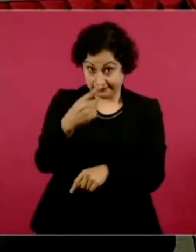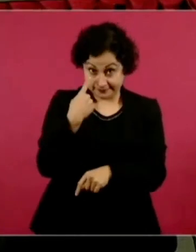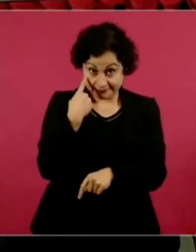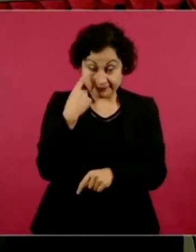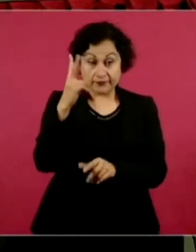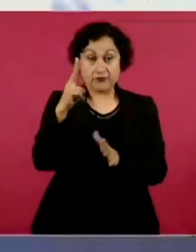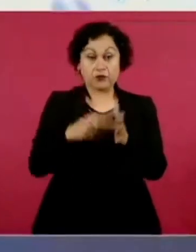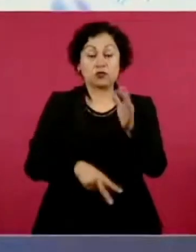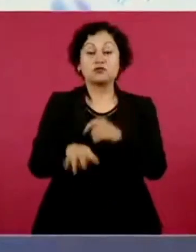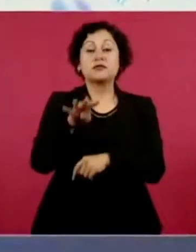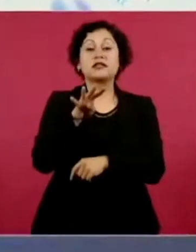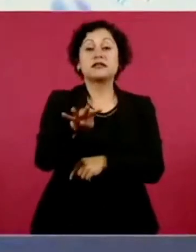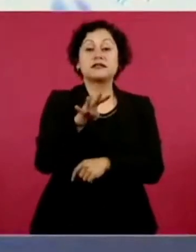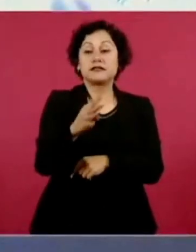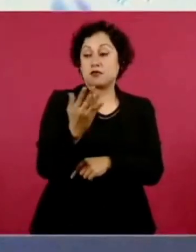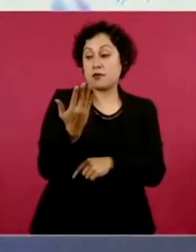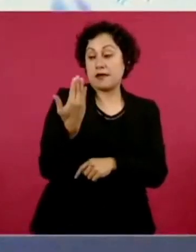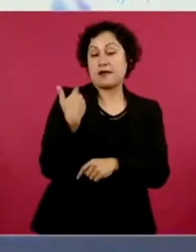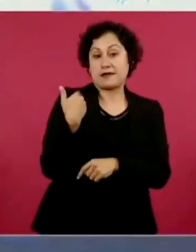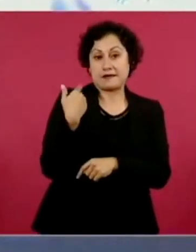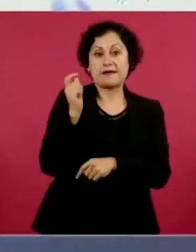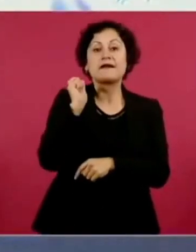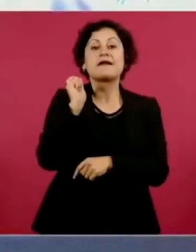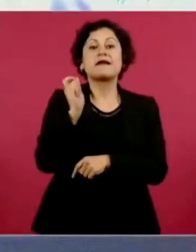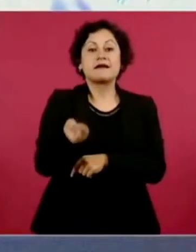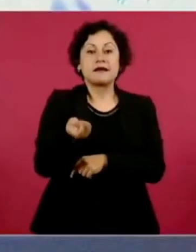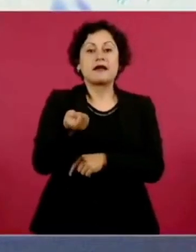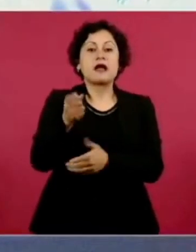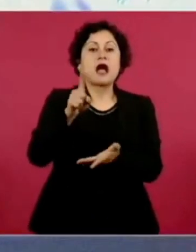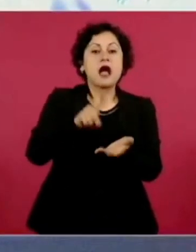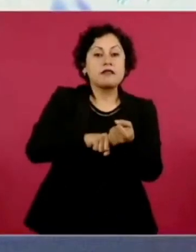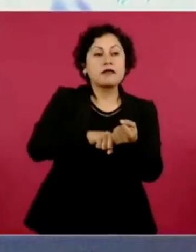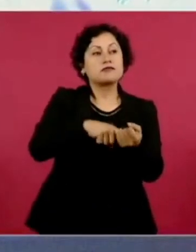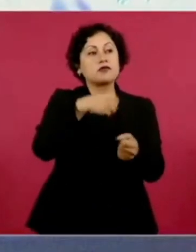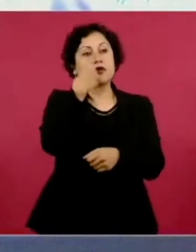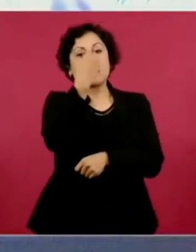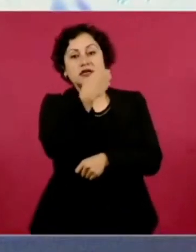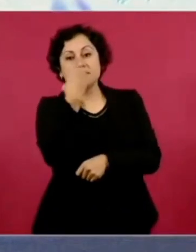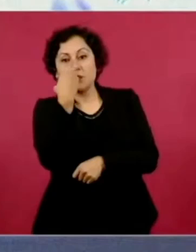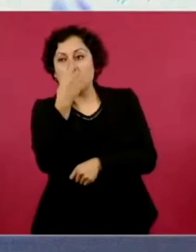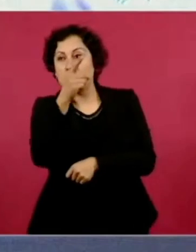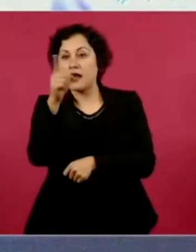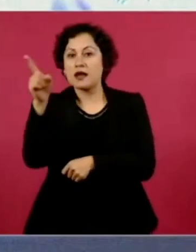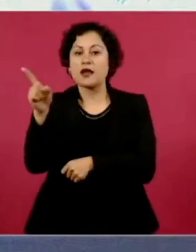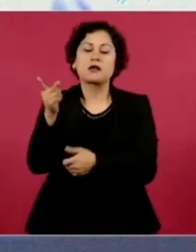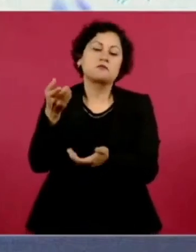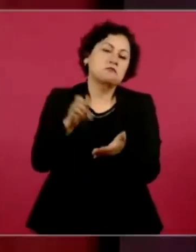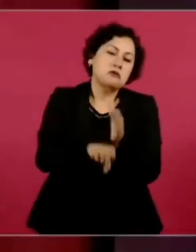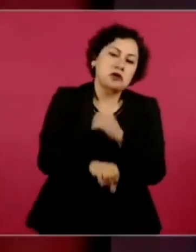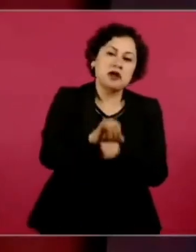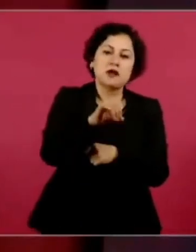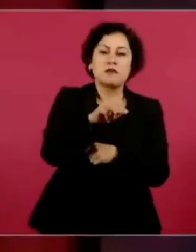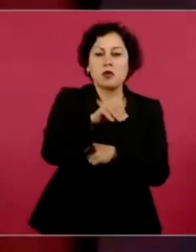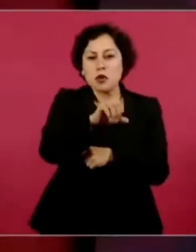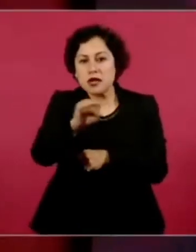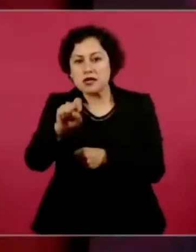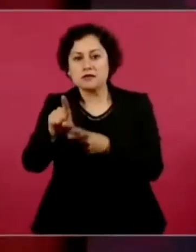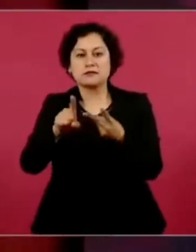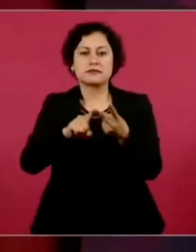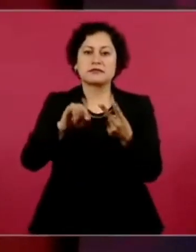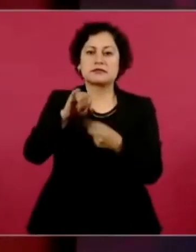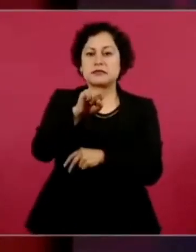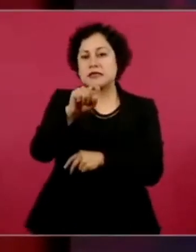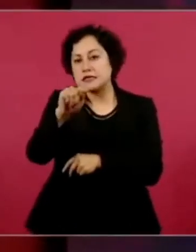el último año, digamos que egresaron de alguna residencia, ya sea del Seguro Social o del ISSSTE o